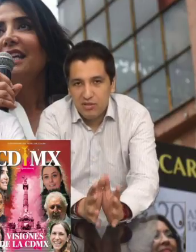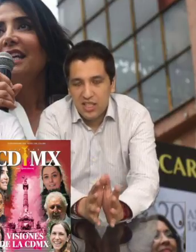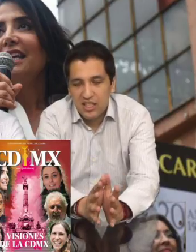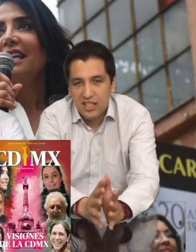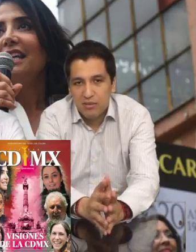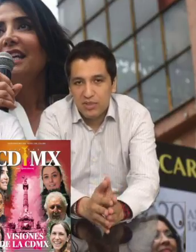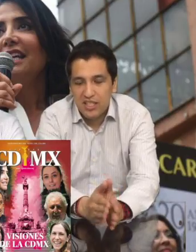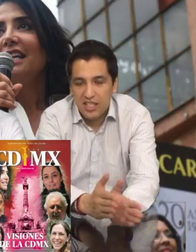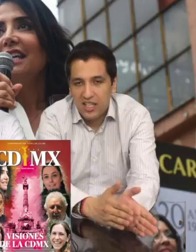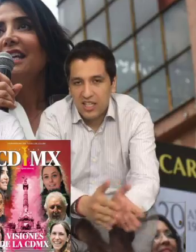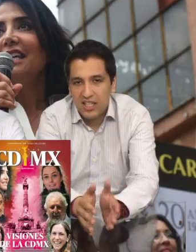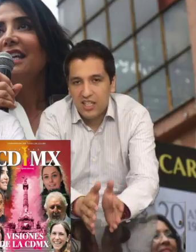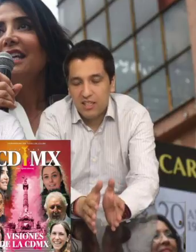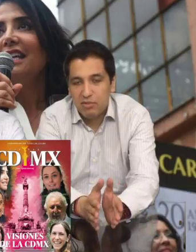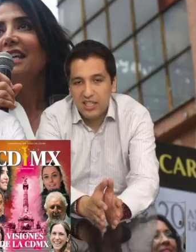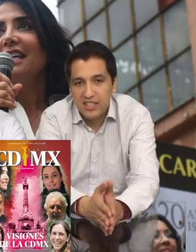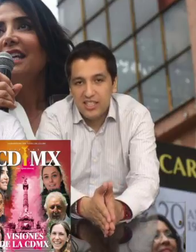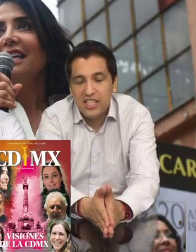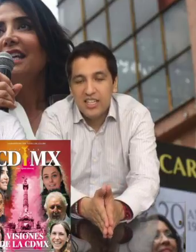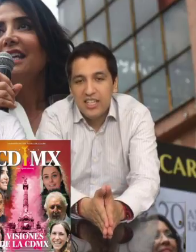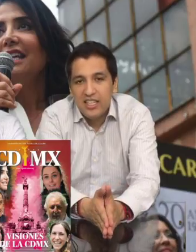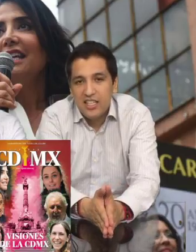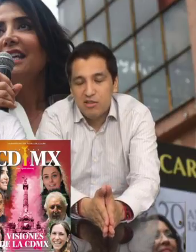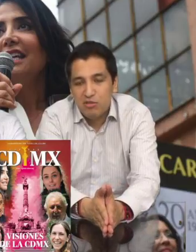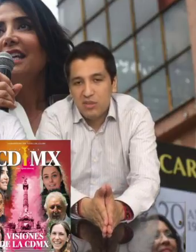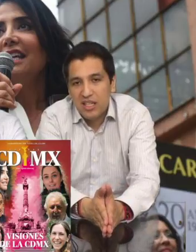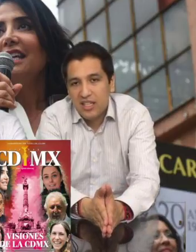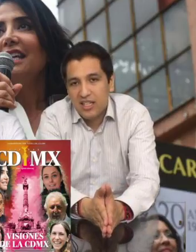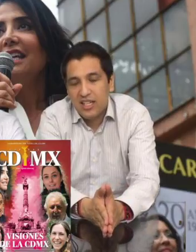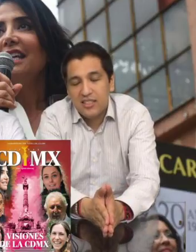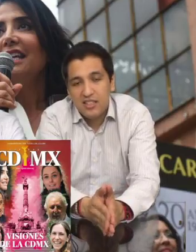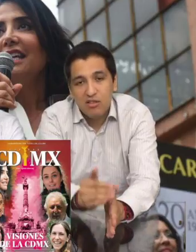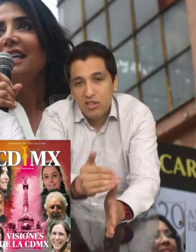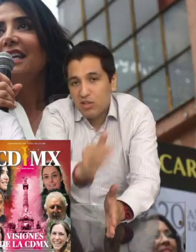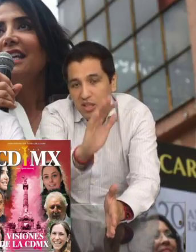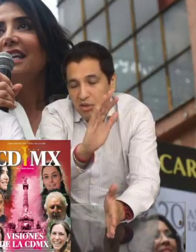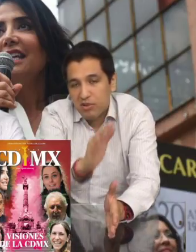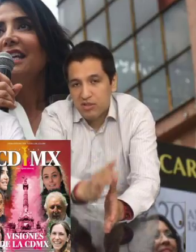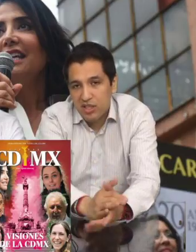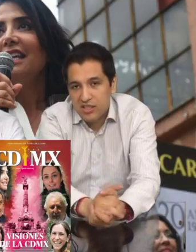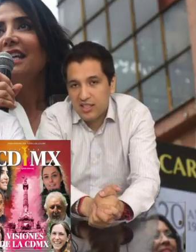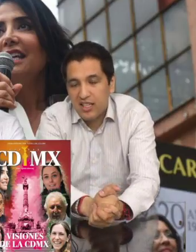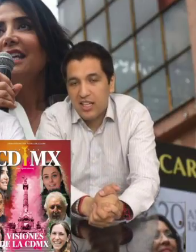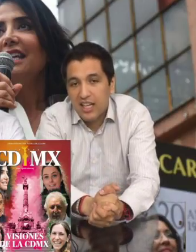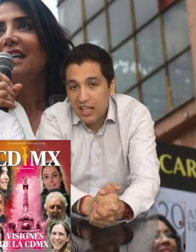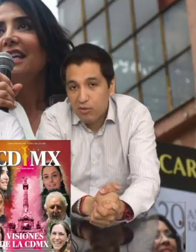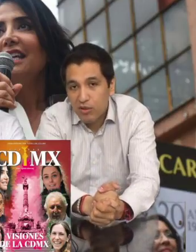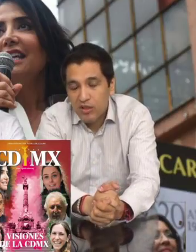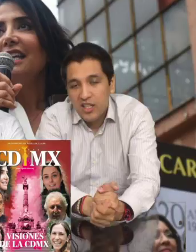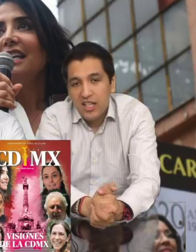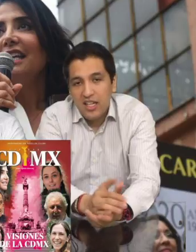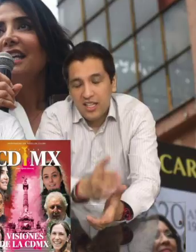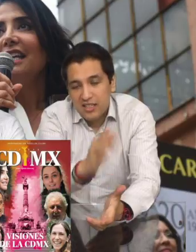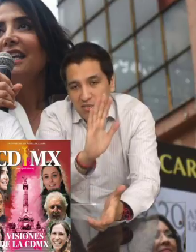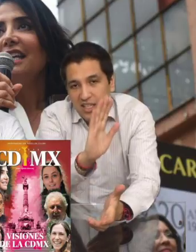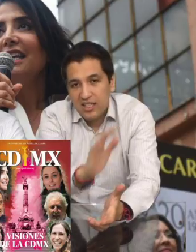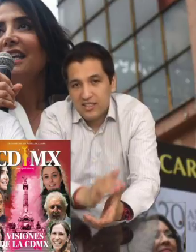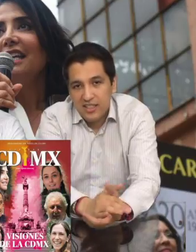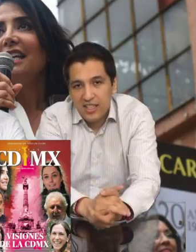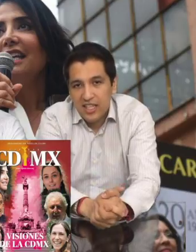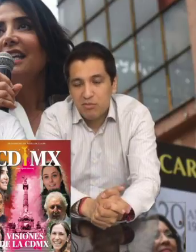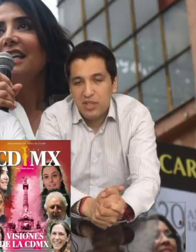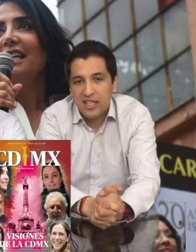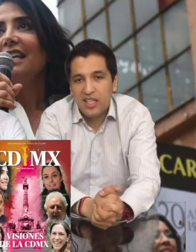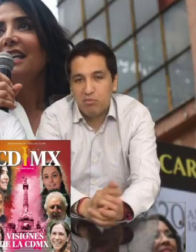Barrales hace un cierre de campaña en el Ángel de la Independencia y suma a 150 mil personas, es el cálculo. Las